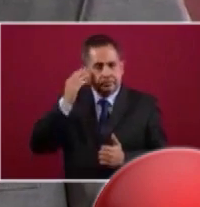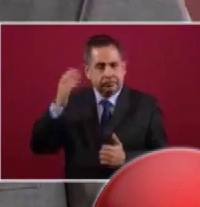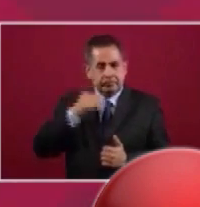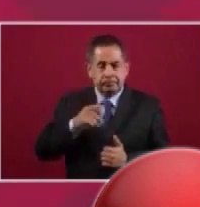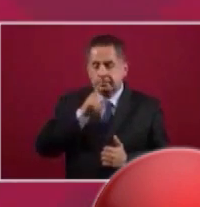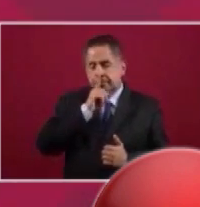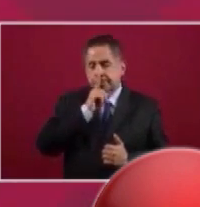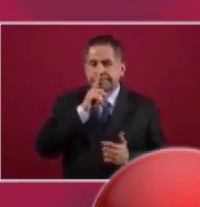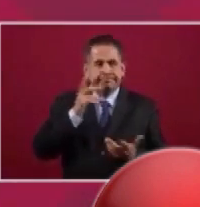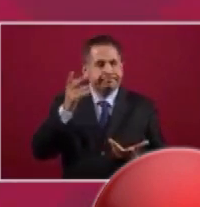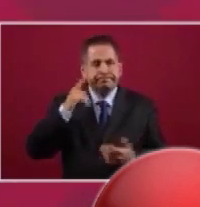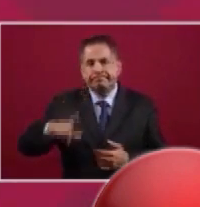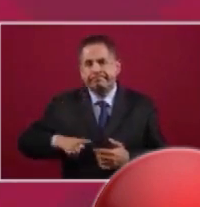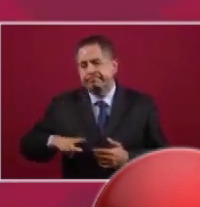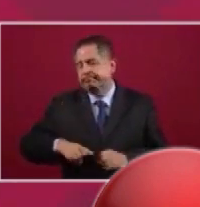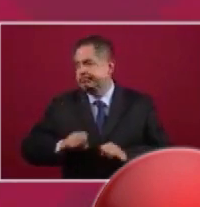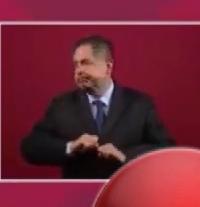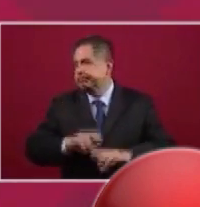permitió